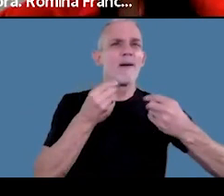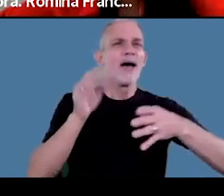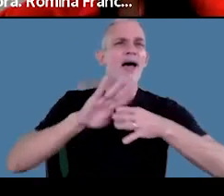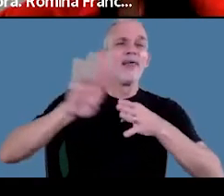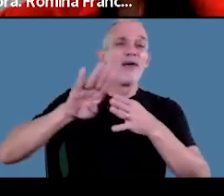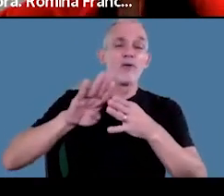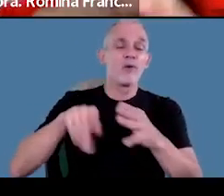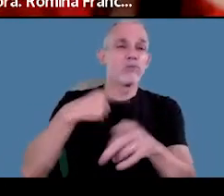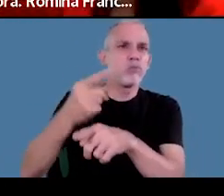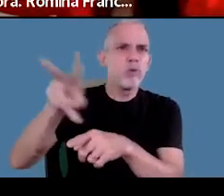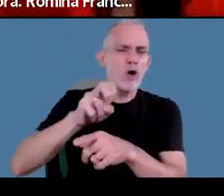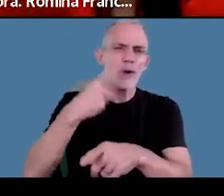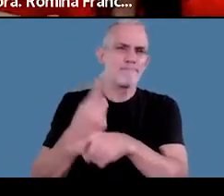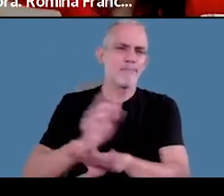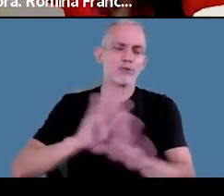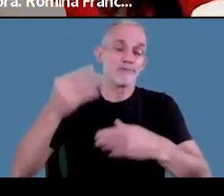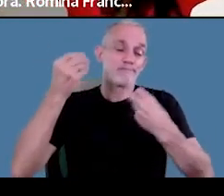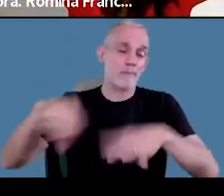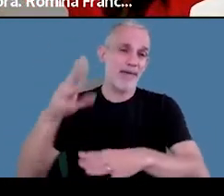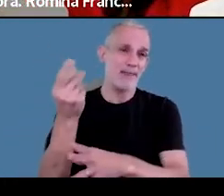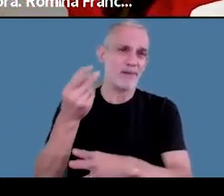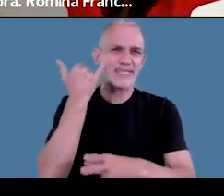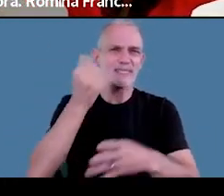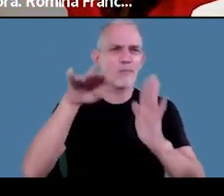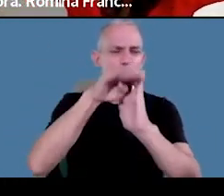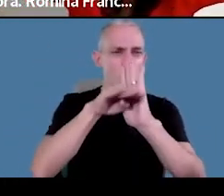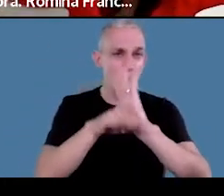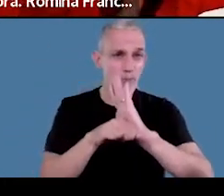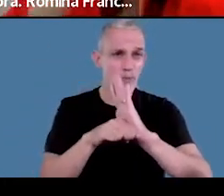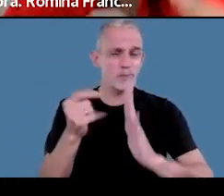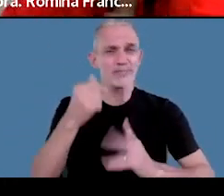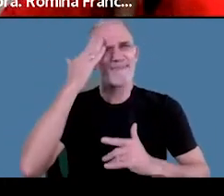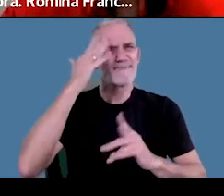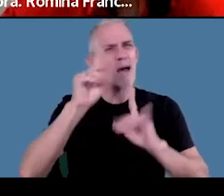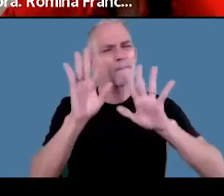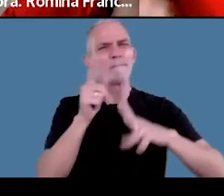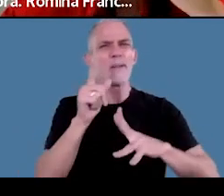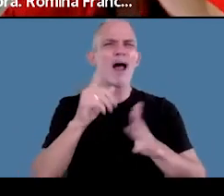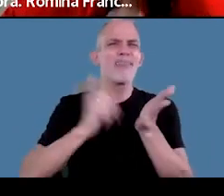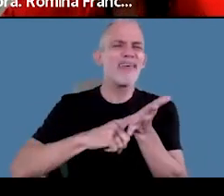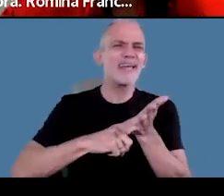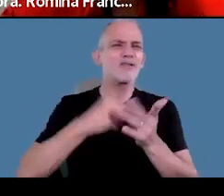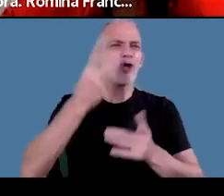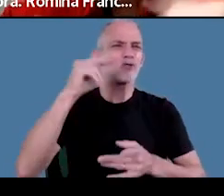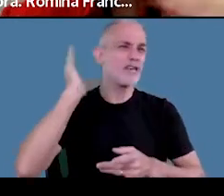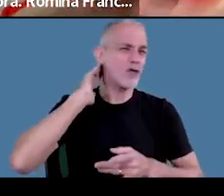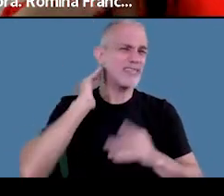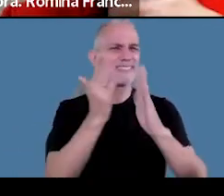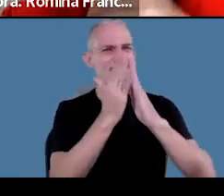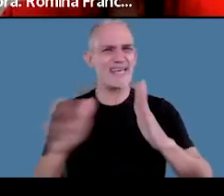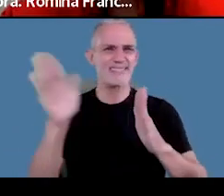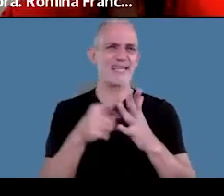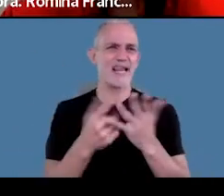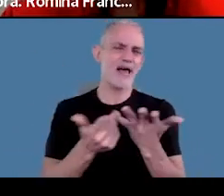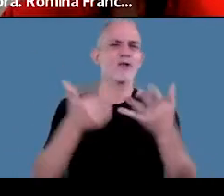incobrables, tenemos que seguir ahí todos los lineamientos, que si memoria no me falla, que es el decreto 216 en adelante, más o menos,